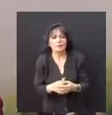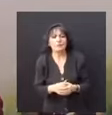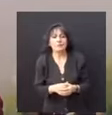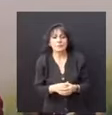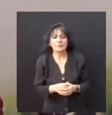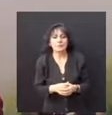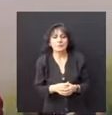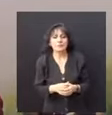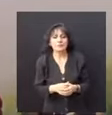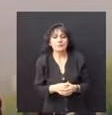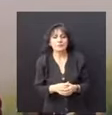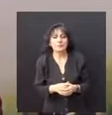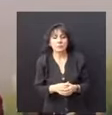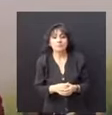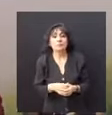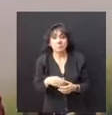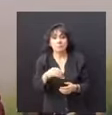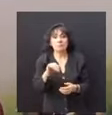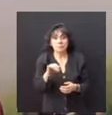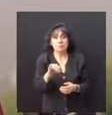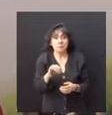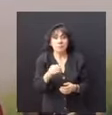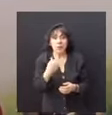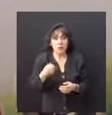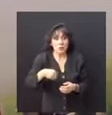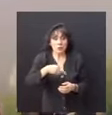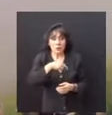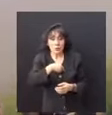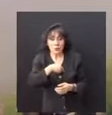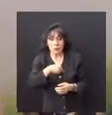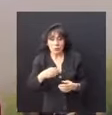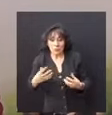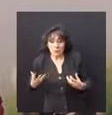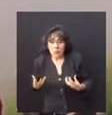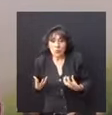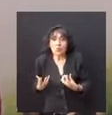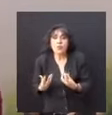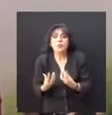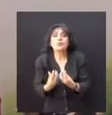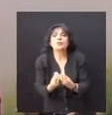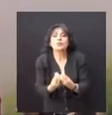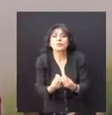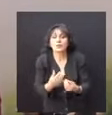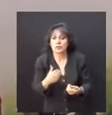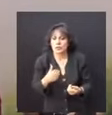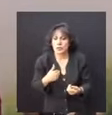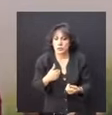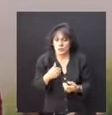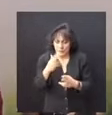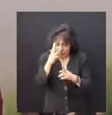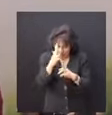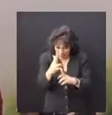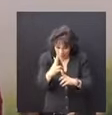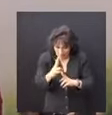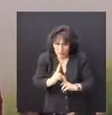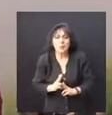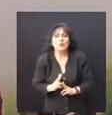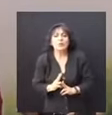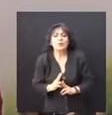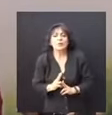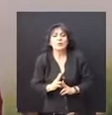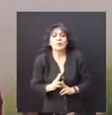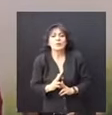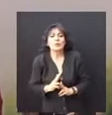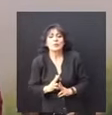cuando ganamos la encuesta de nuestro movimiento y tuve el privilegio de que el presidente me diera el bastón